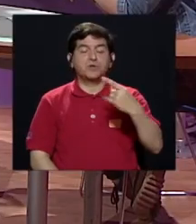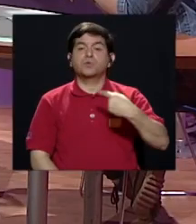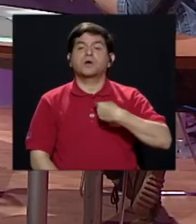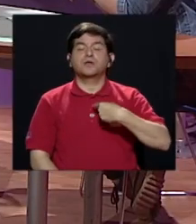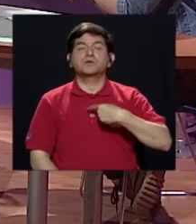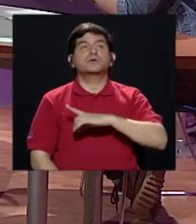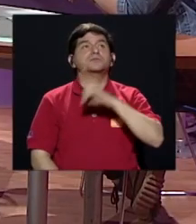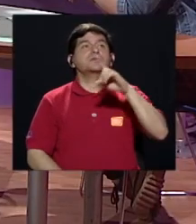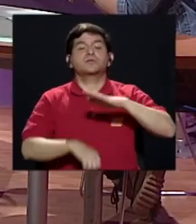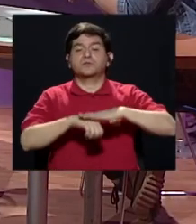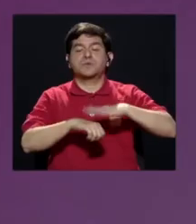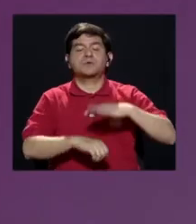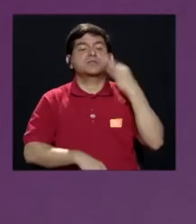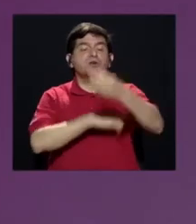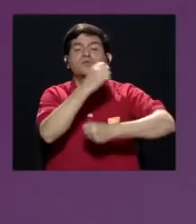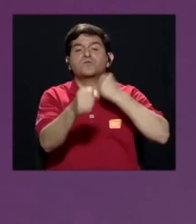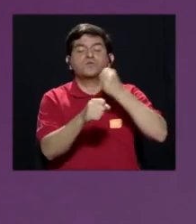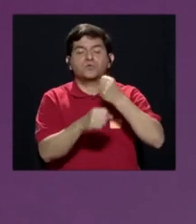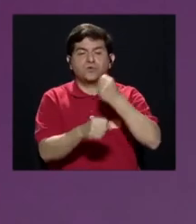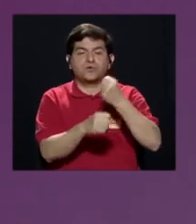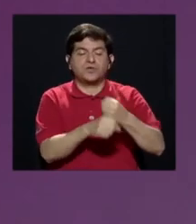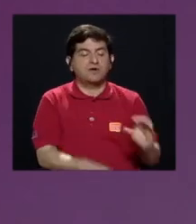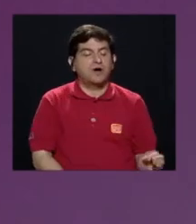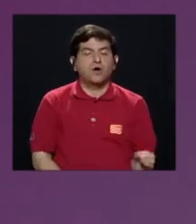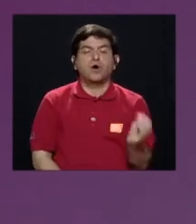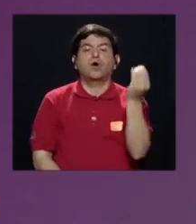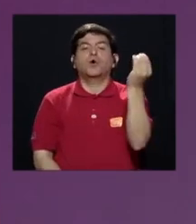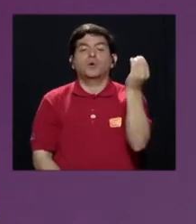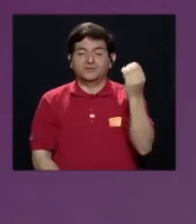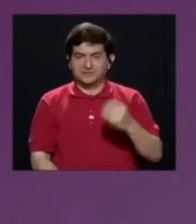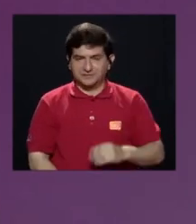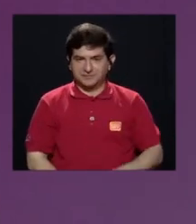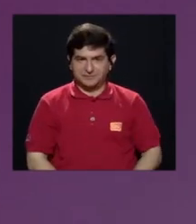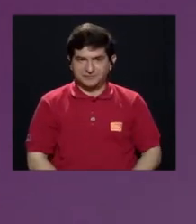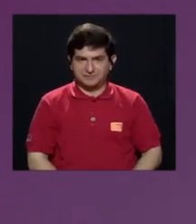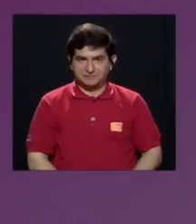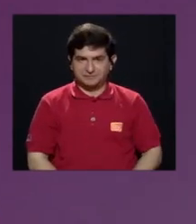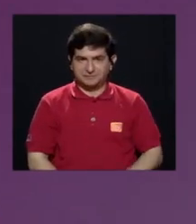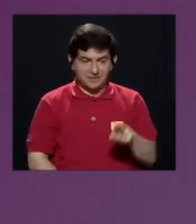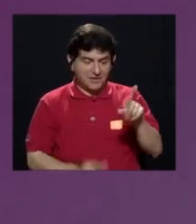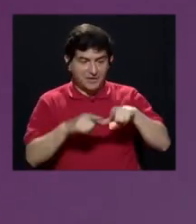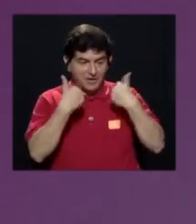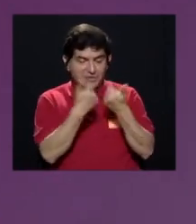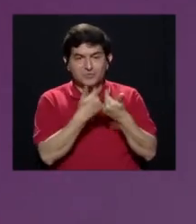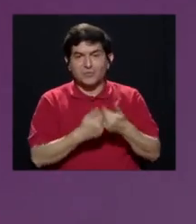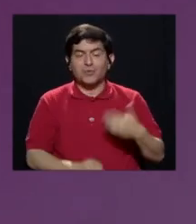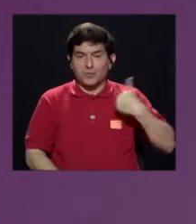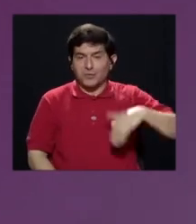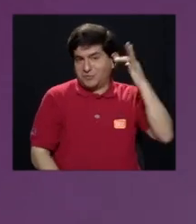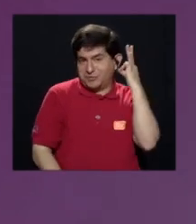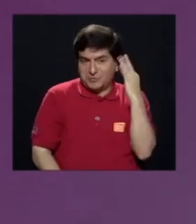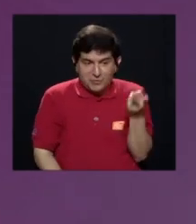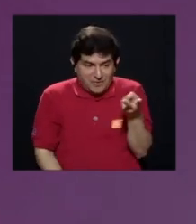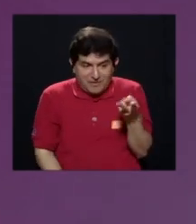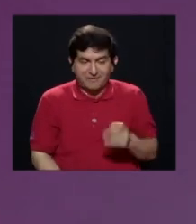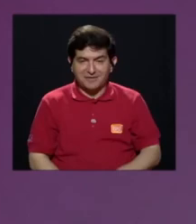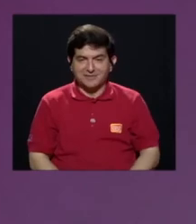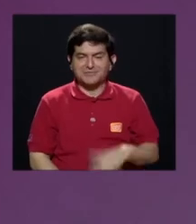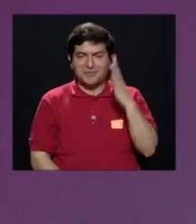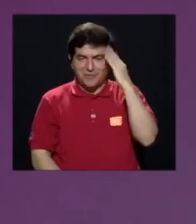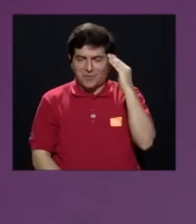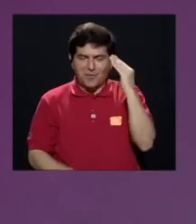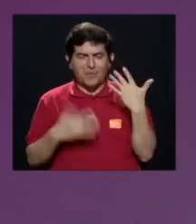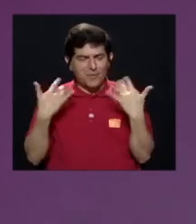Dios lo permite, el próximo año voy a trabajar con adolescentes. Uh-huh. Va a ser un grupo mixto. Entonces va a ser una experiencia